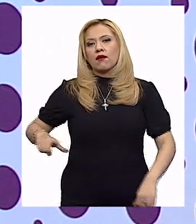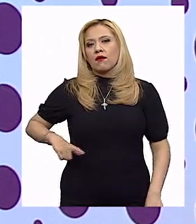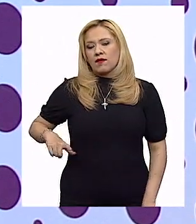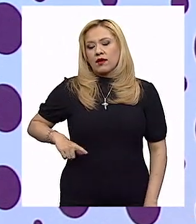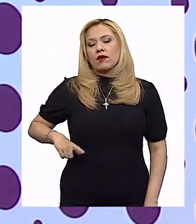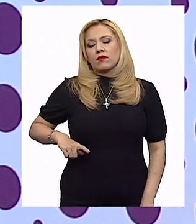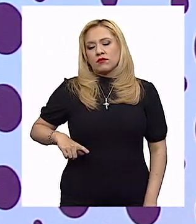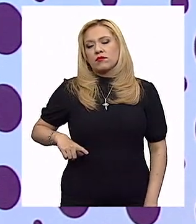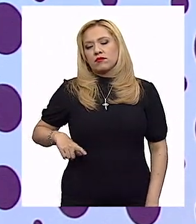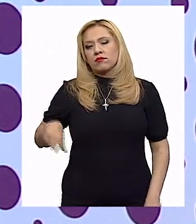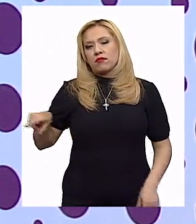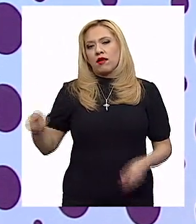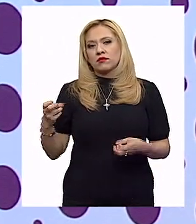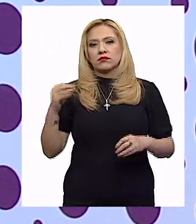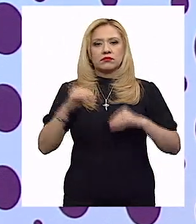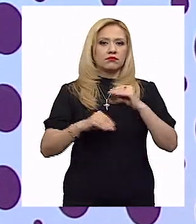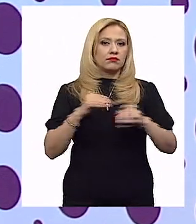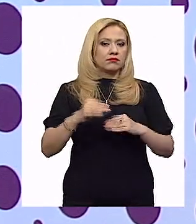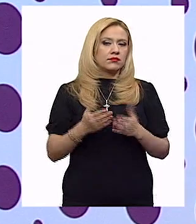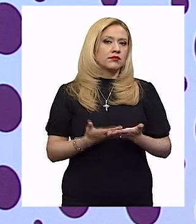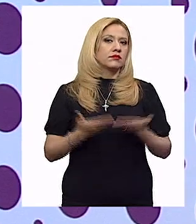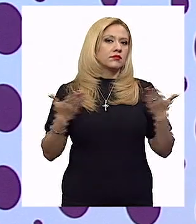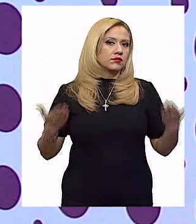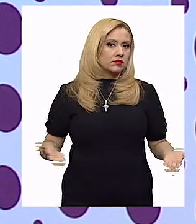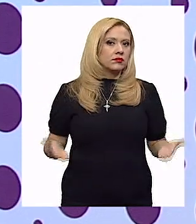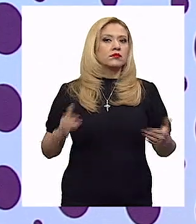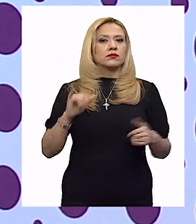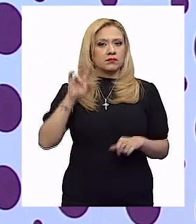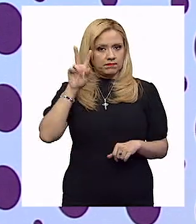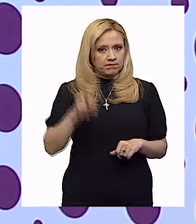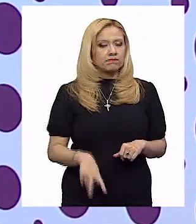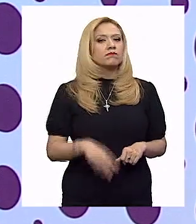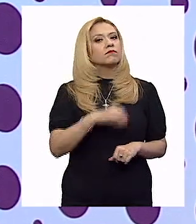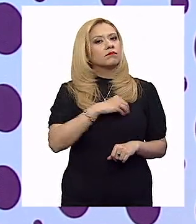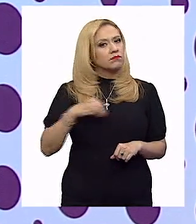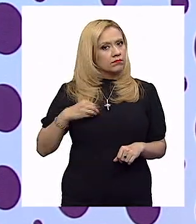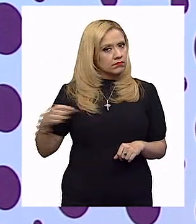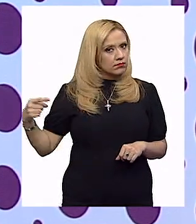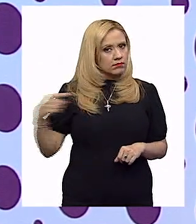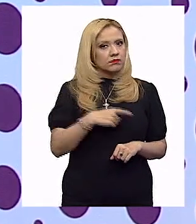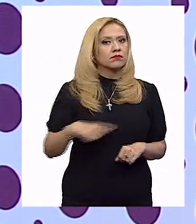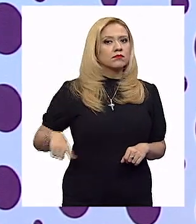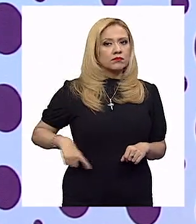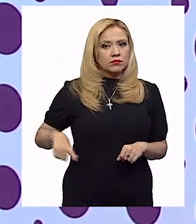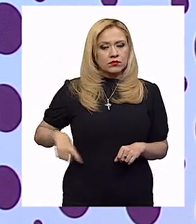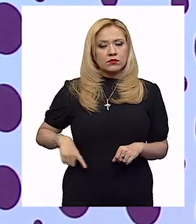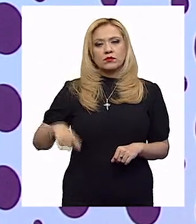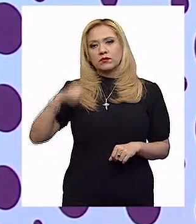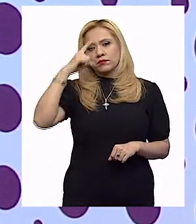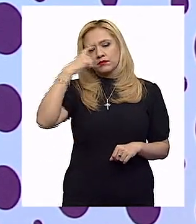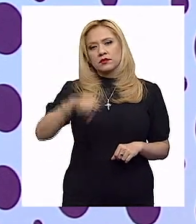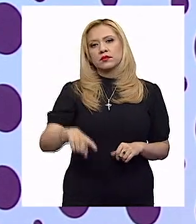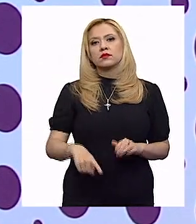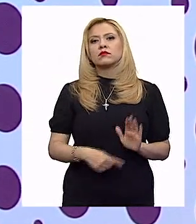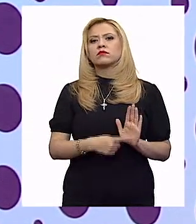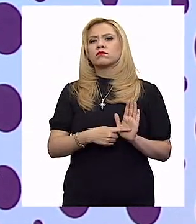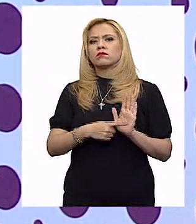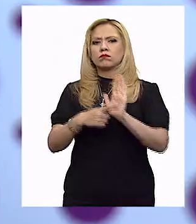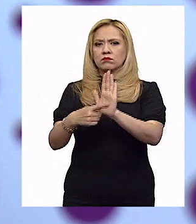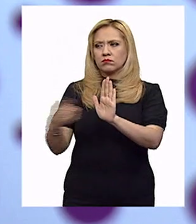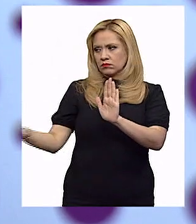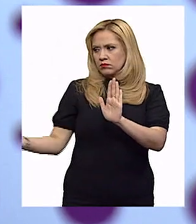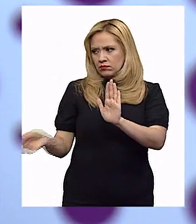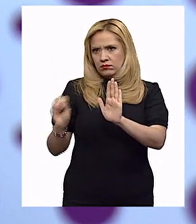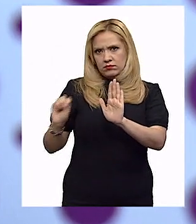se están desarrollando, ¿no? Entonces, sí, o sea, está esta obligación del Estado de poder presentar medidas